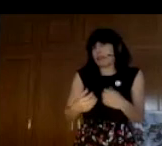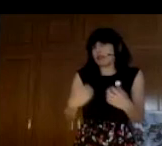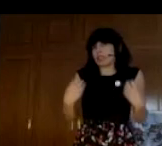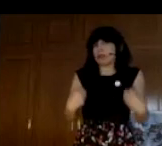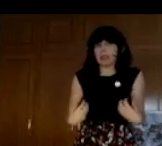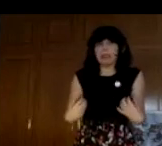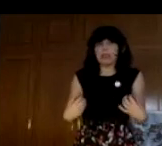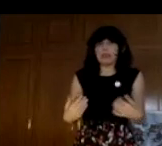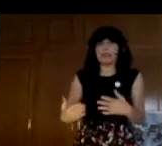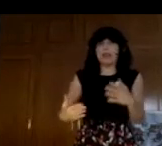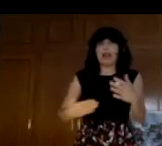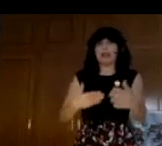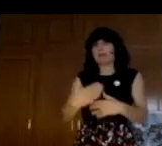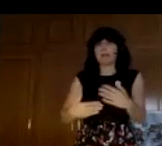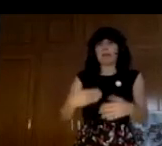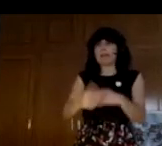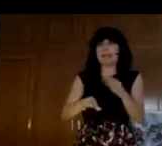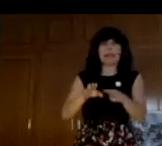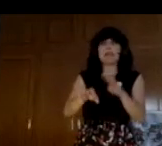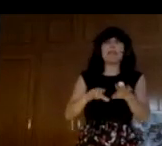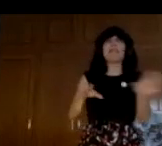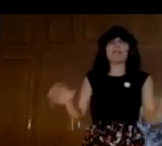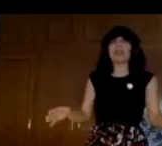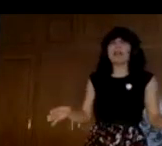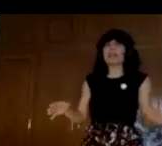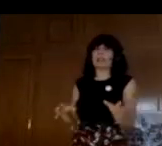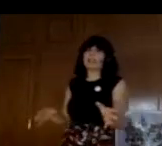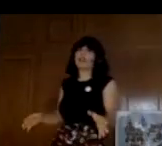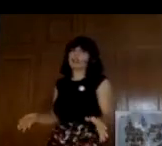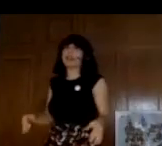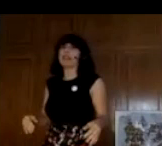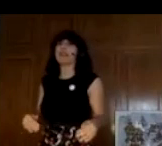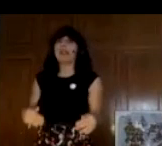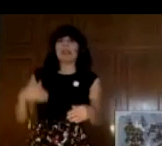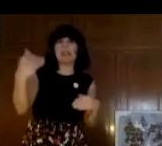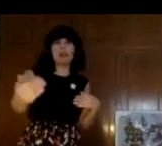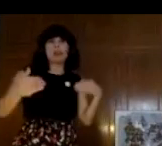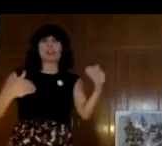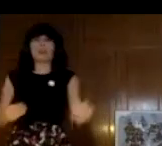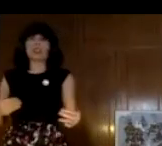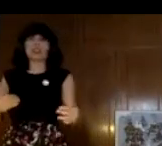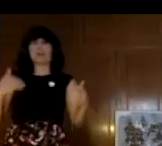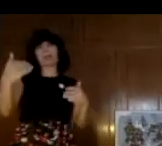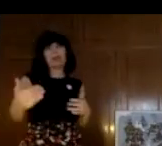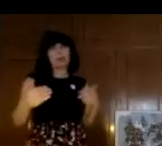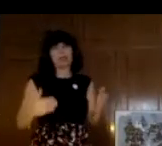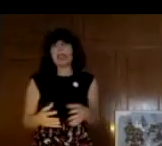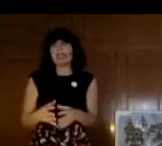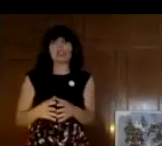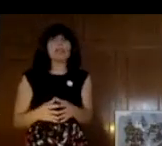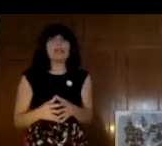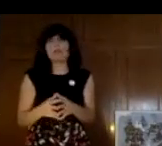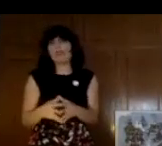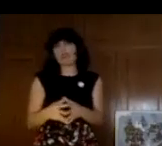de su situación y entonces entramos en el famoso debate de quién son los derechos, si del otro, si míos, dónde empiezan los suyos.